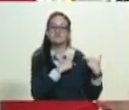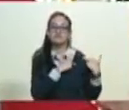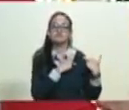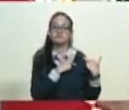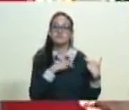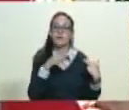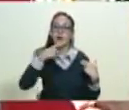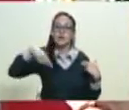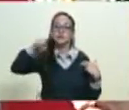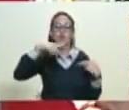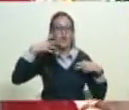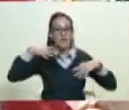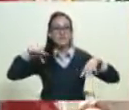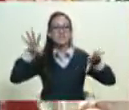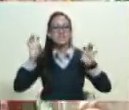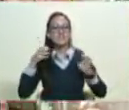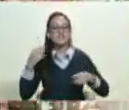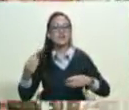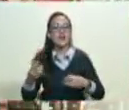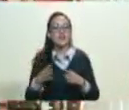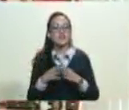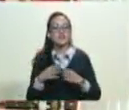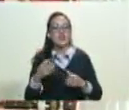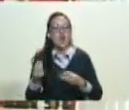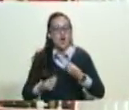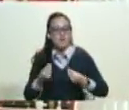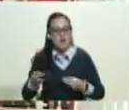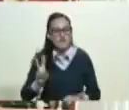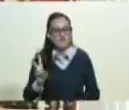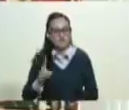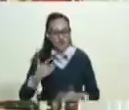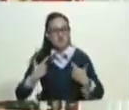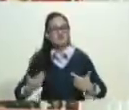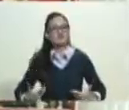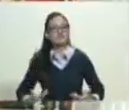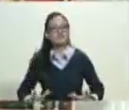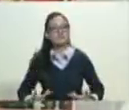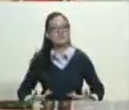hacerles entender de qué estamos hechos los venezolanos y las venezolanas.